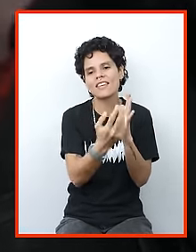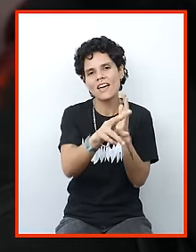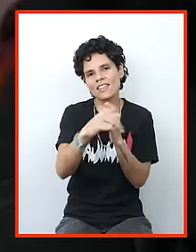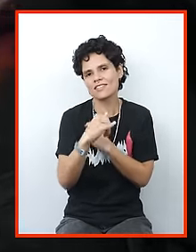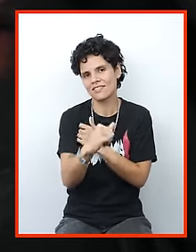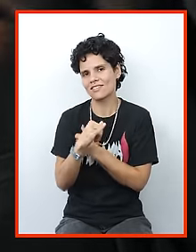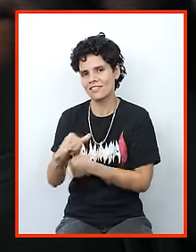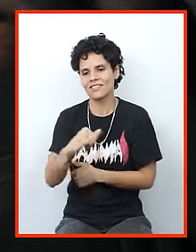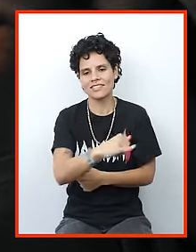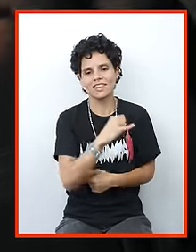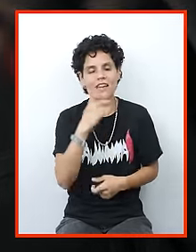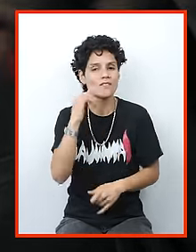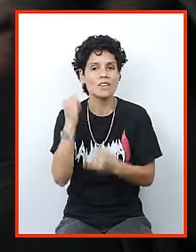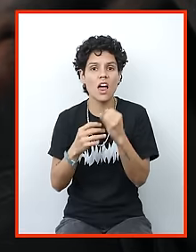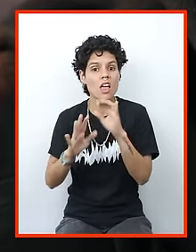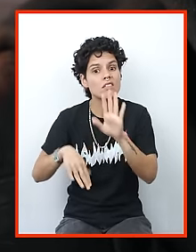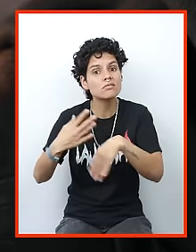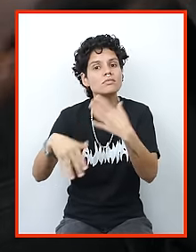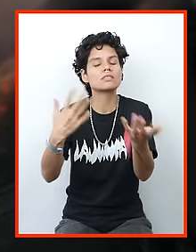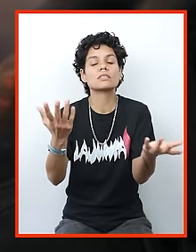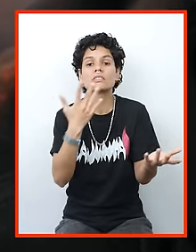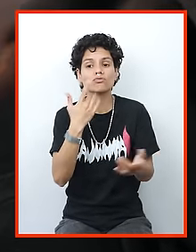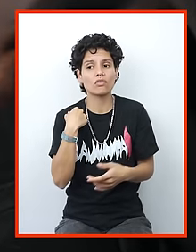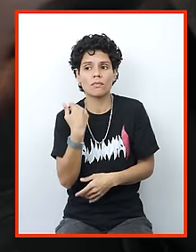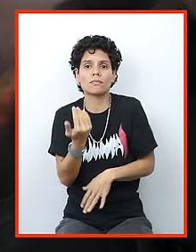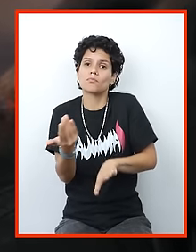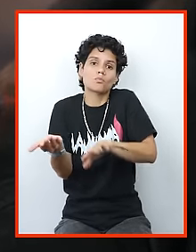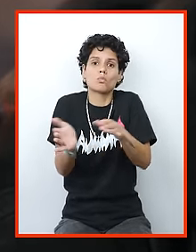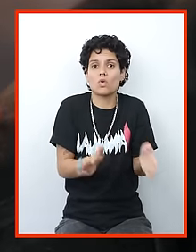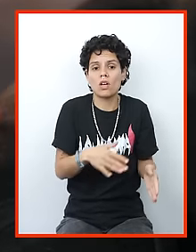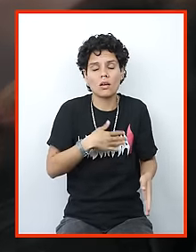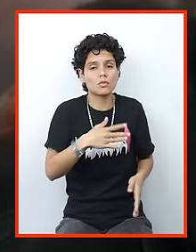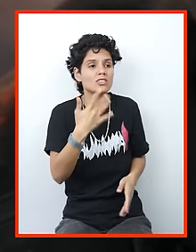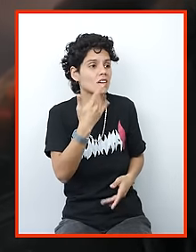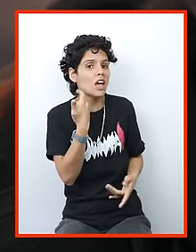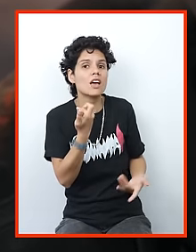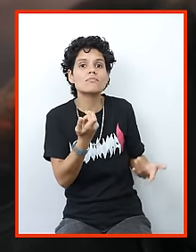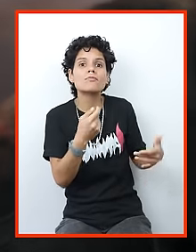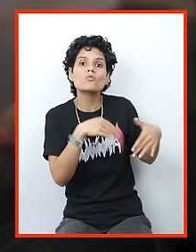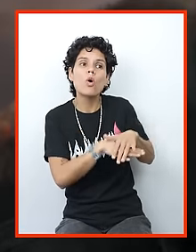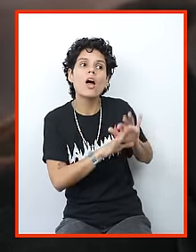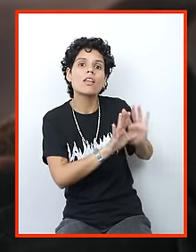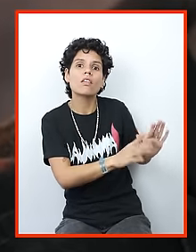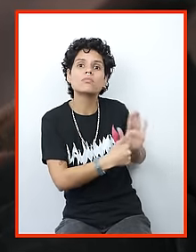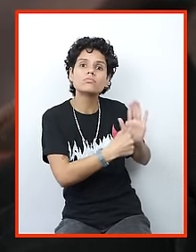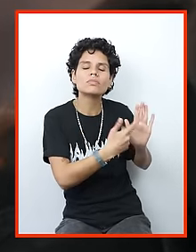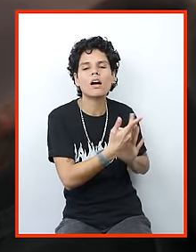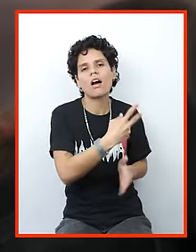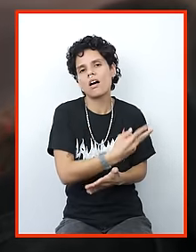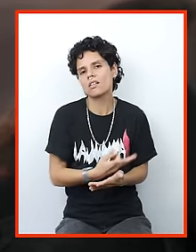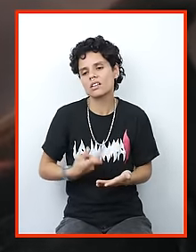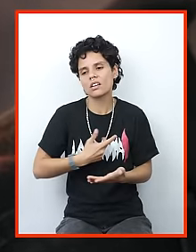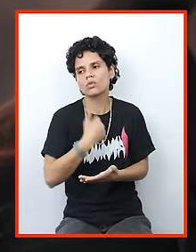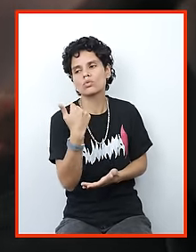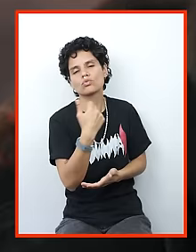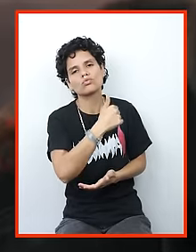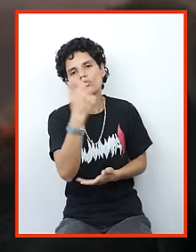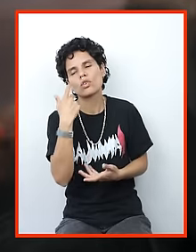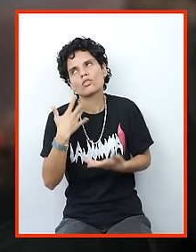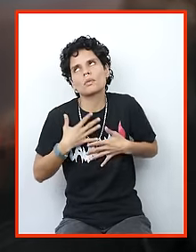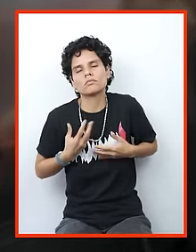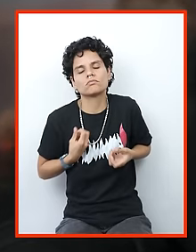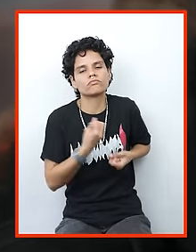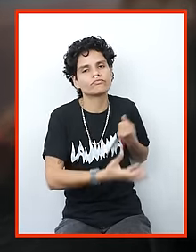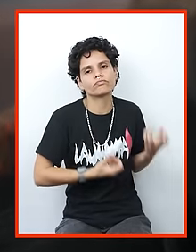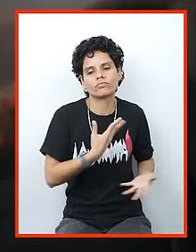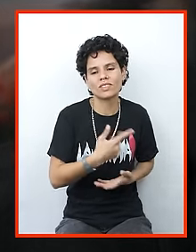y lo único que puede quedar va a ser esto, va a ser el arte. Entonces en eso como que me preocupo harto de plasmarlo bien y hacerlo bien y elegí como